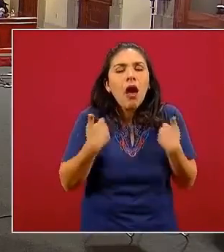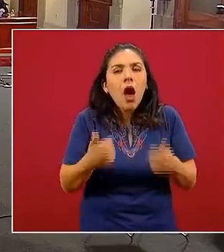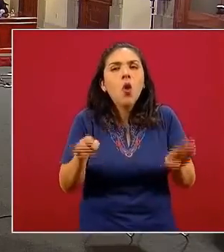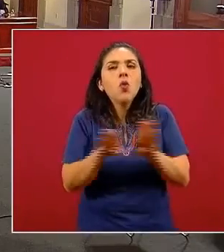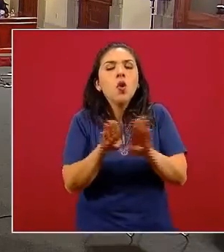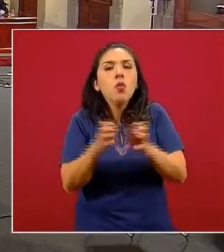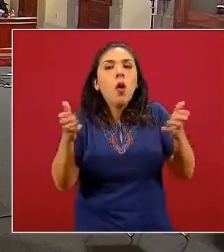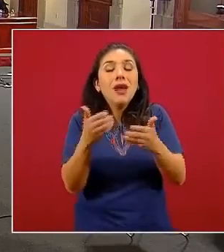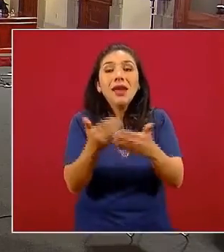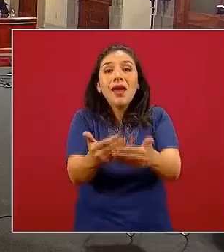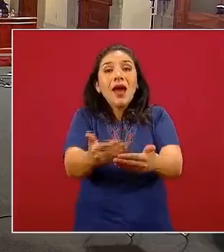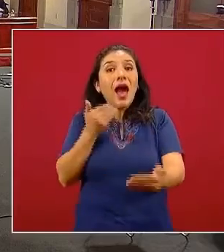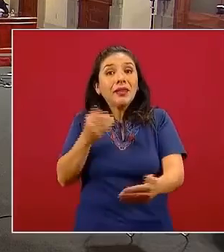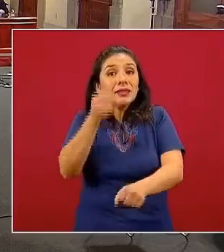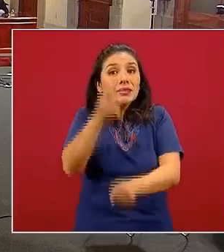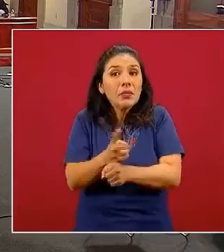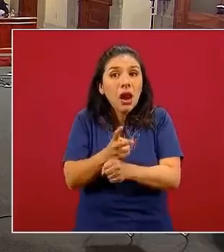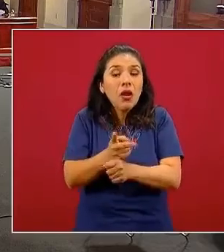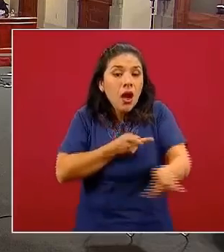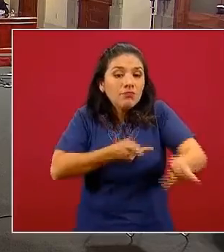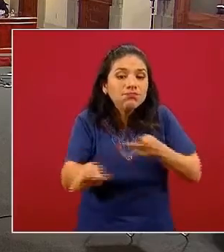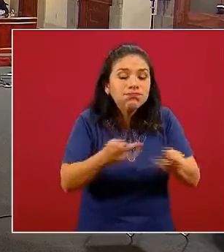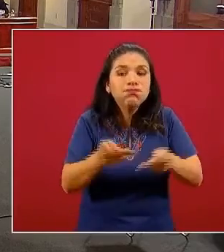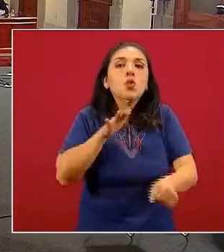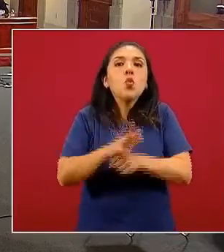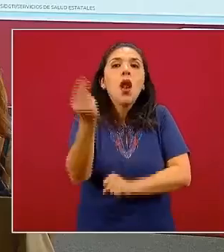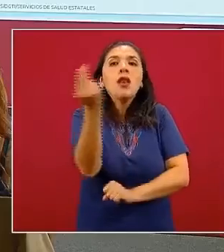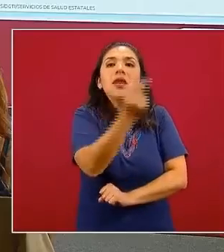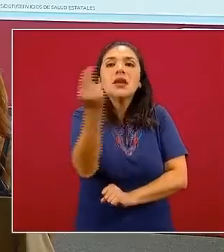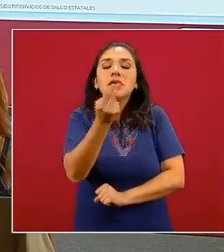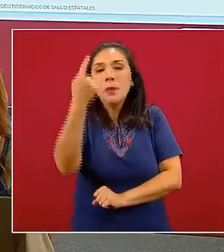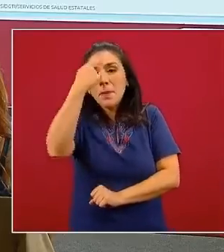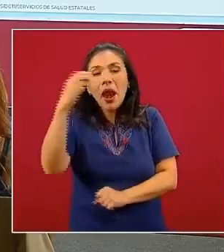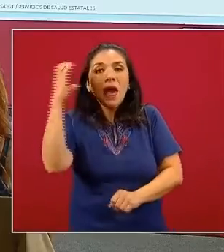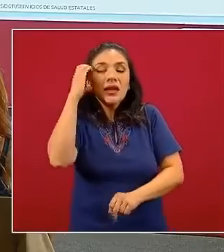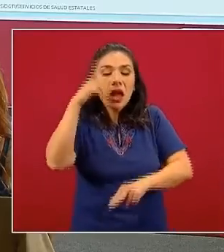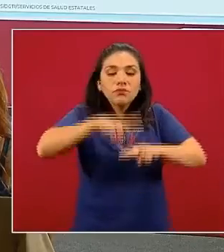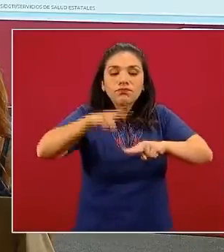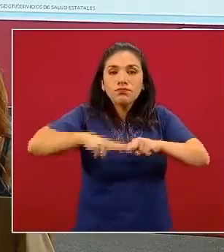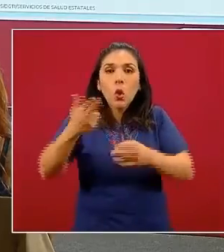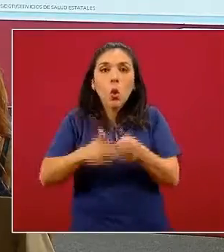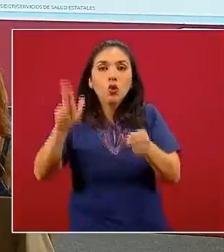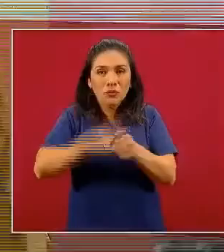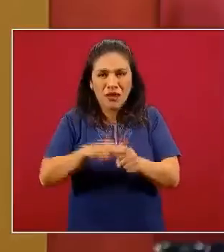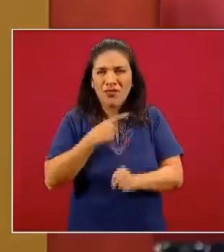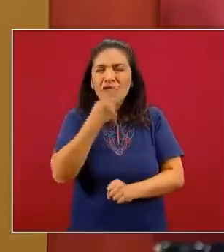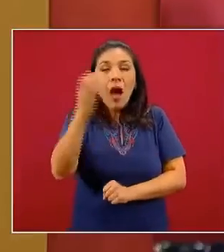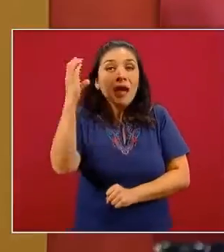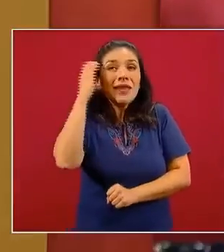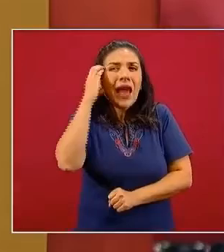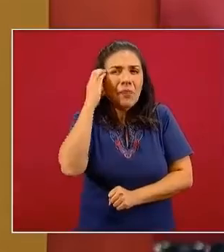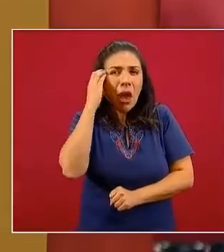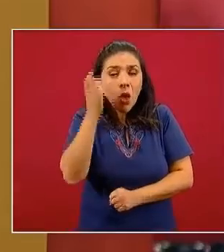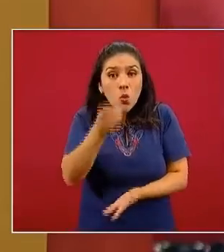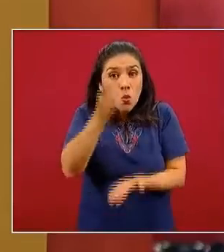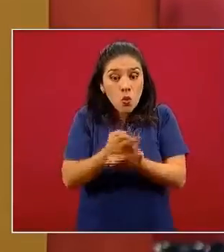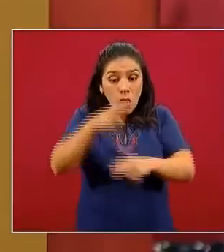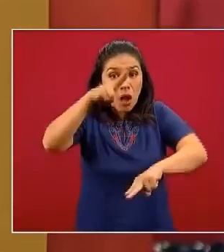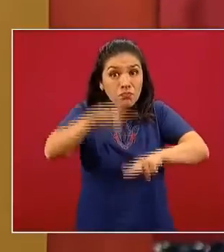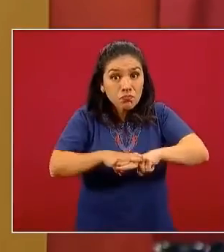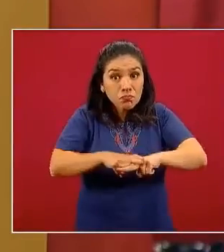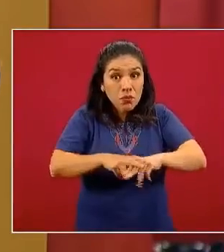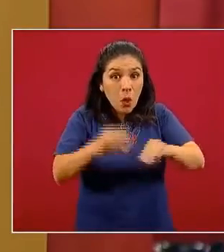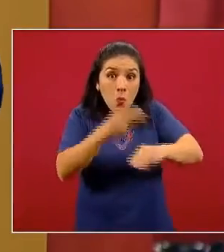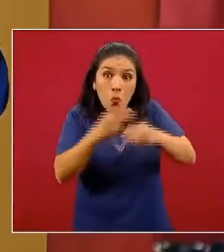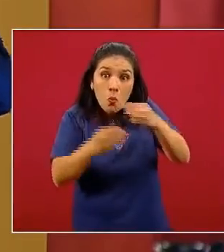reaccionar anticipadamente a la necesidad de camas de hospitalización. Recordar que cuando hablamos de camas no hablamos solamente del